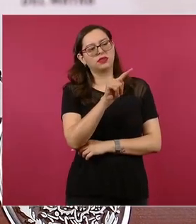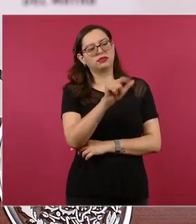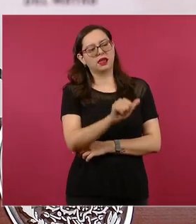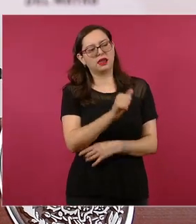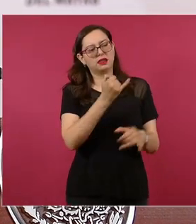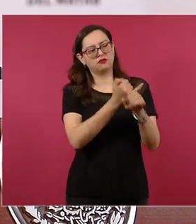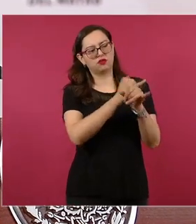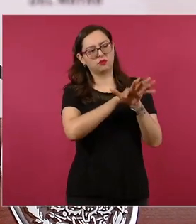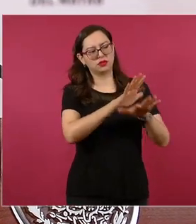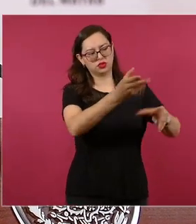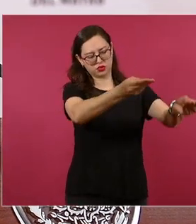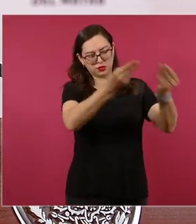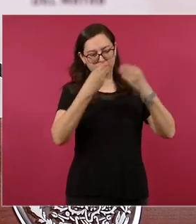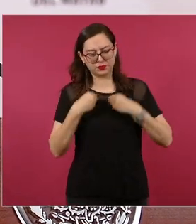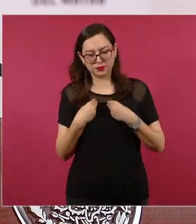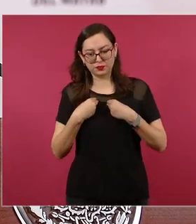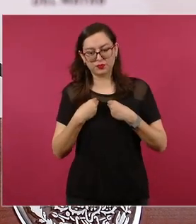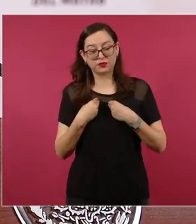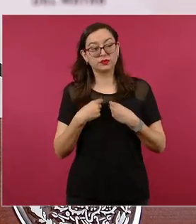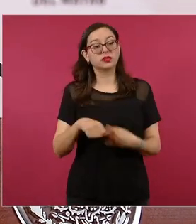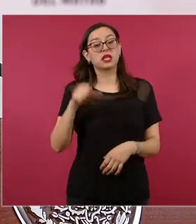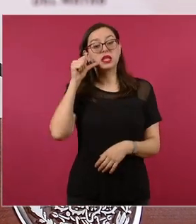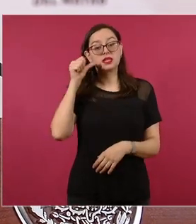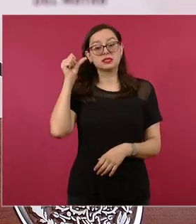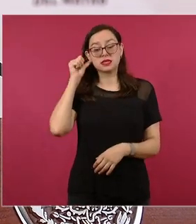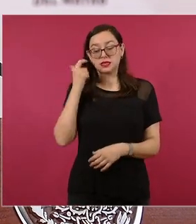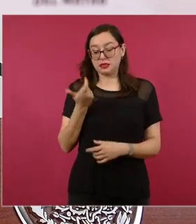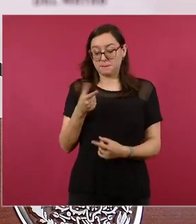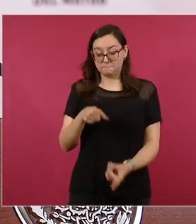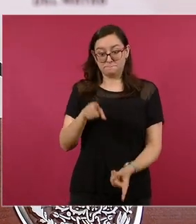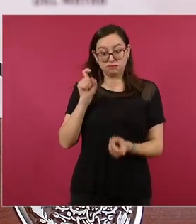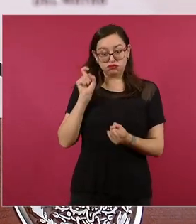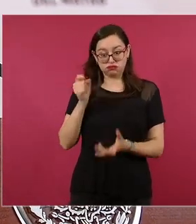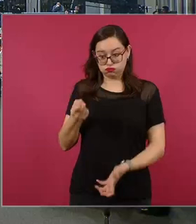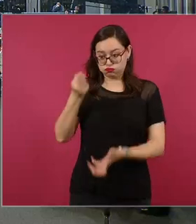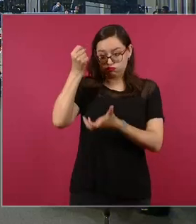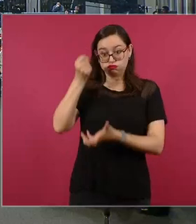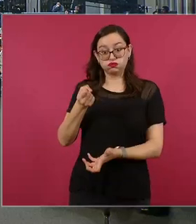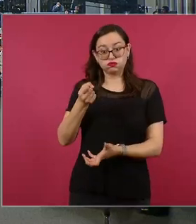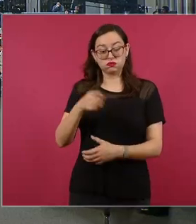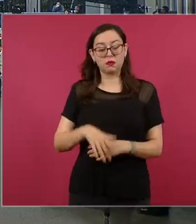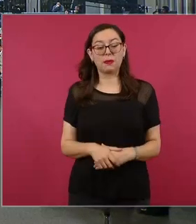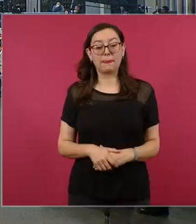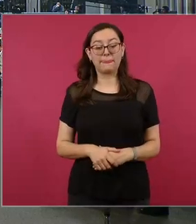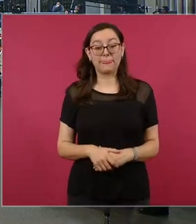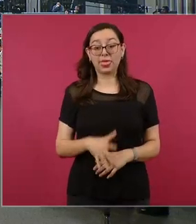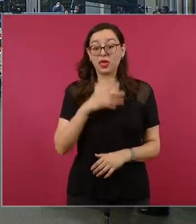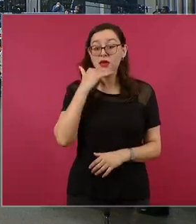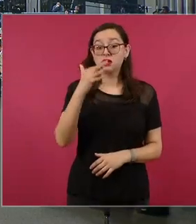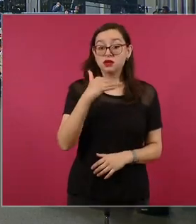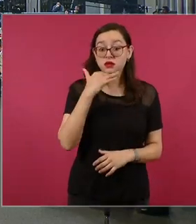el dato de recaudación. Entonces, si no hay corrupción,